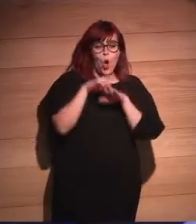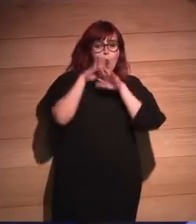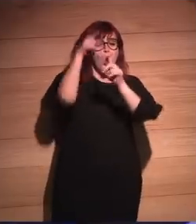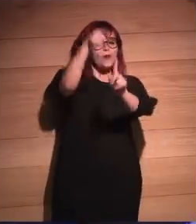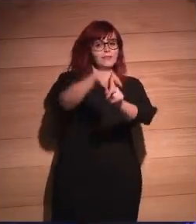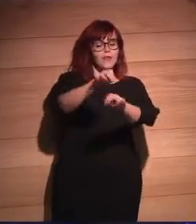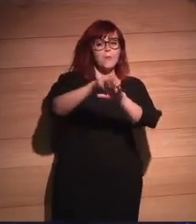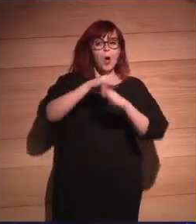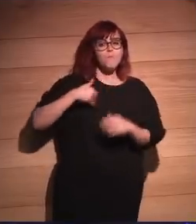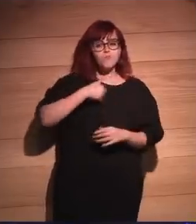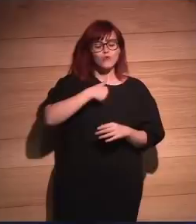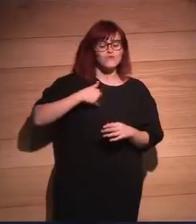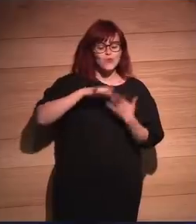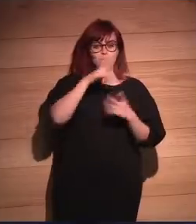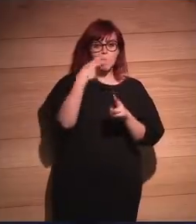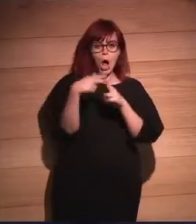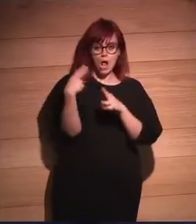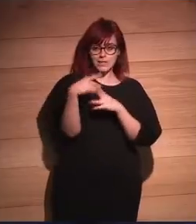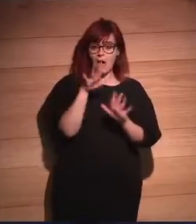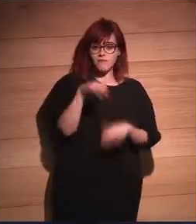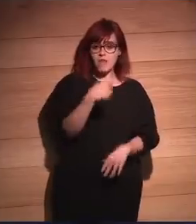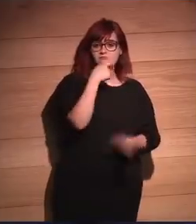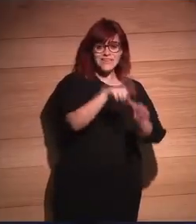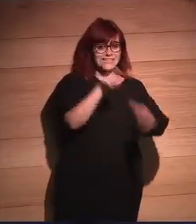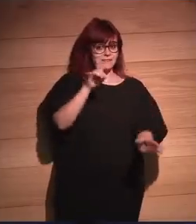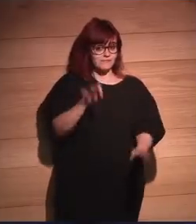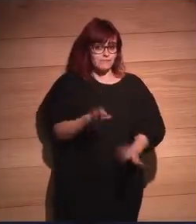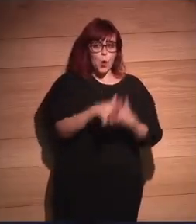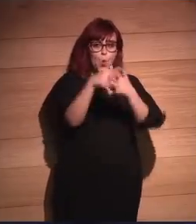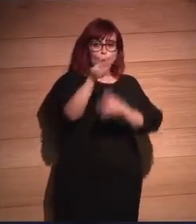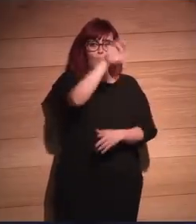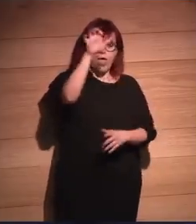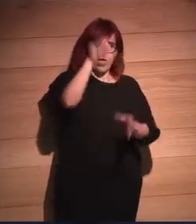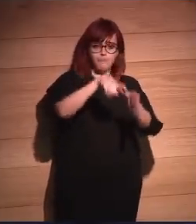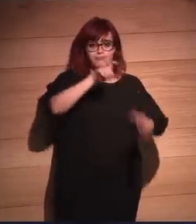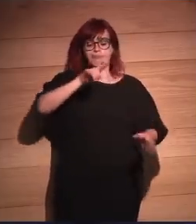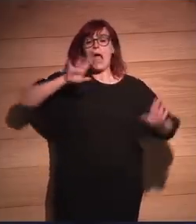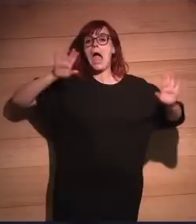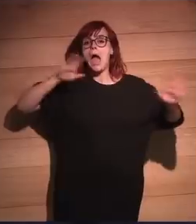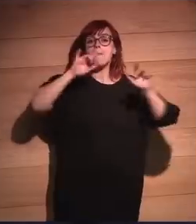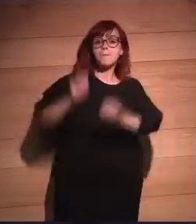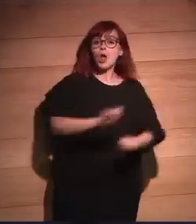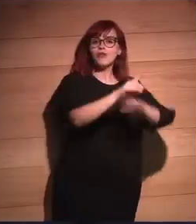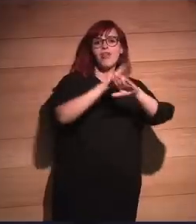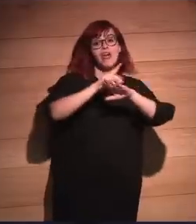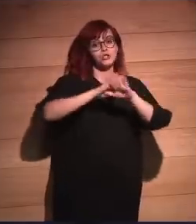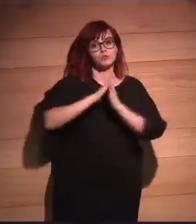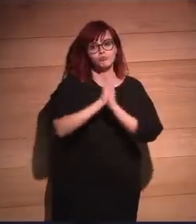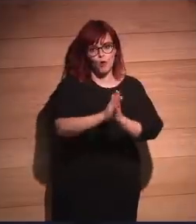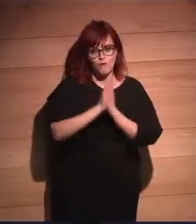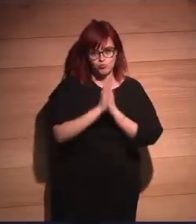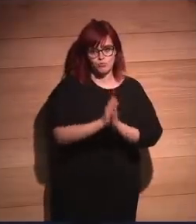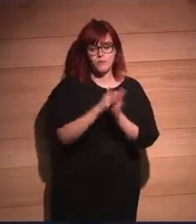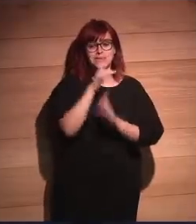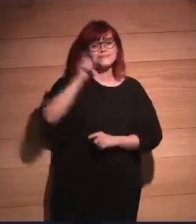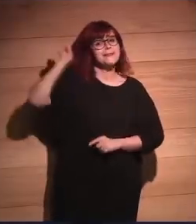orientados a una posición política, el Brexit, a salir de la Unión. Entonces esta vez ha dicho, protejan los datos. Hay